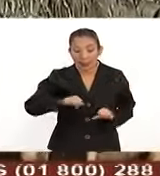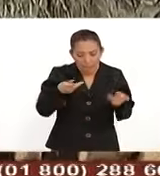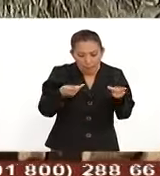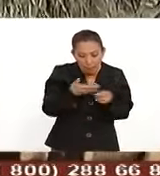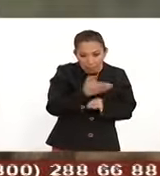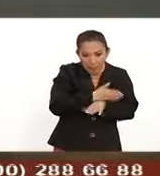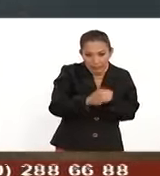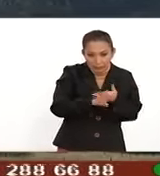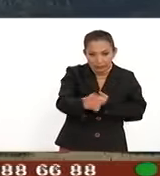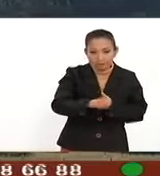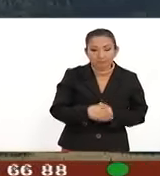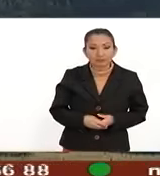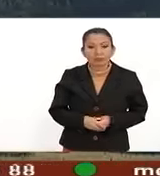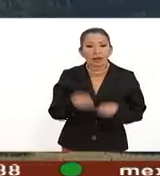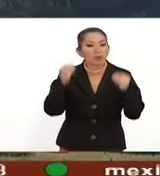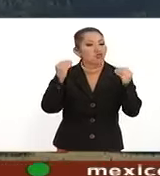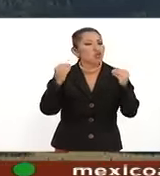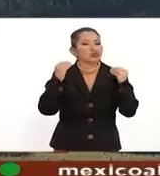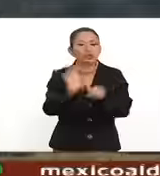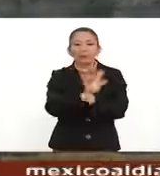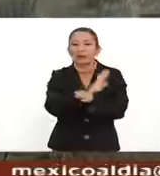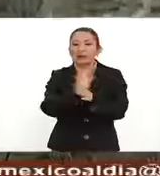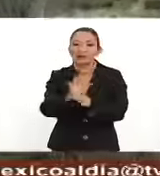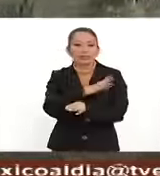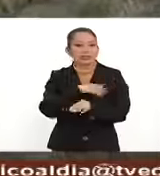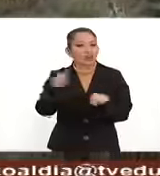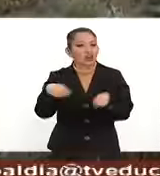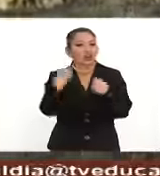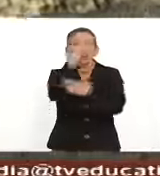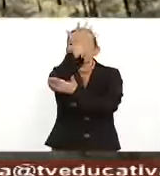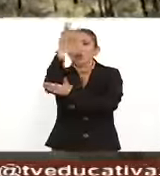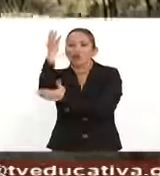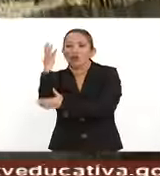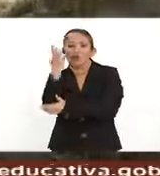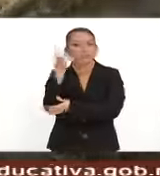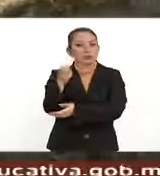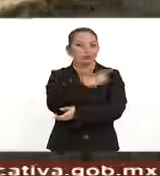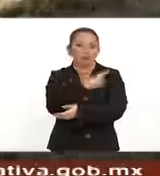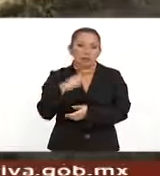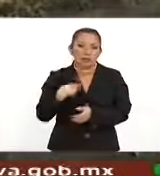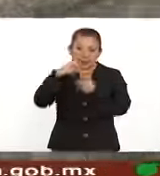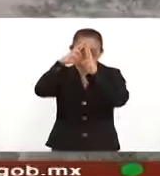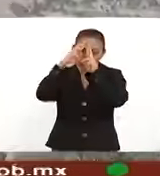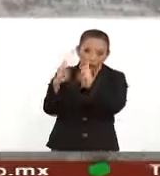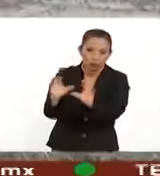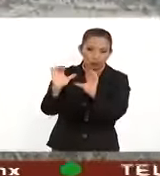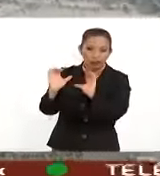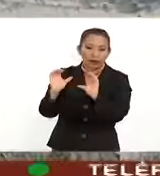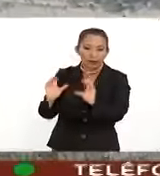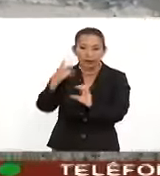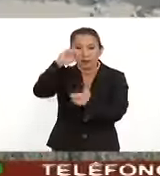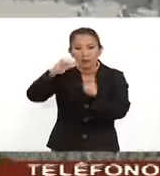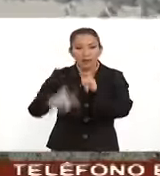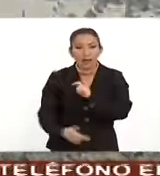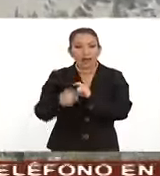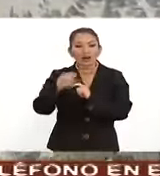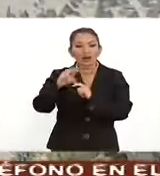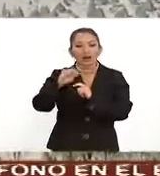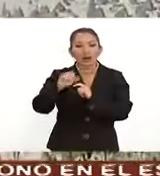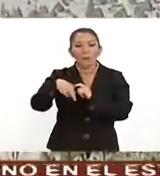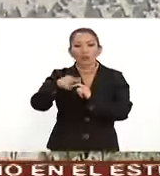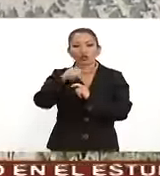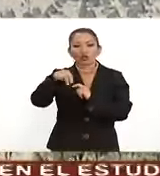planeación, prevención. Son muchos los beneficios que nos dan nuestros bosques, por lo que siempre debemos respetarlos y cuidarlos. Para México al Día,